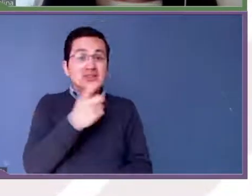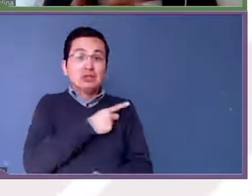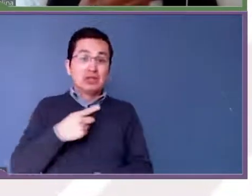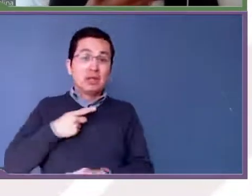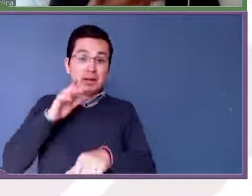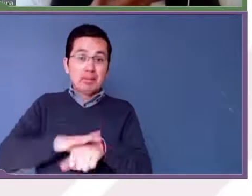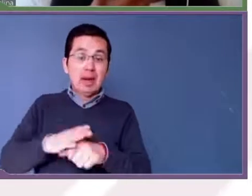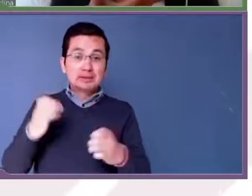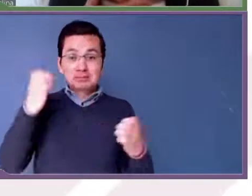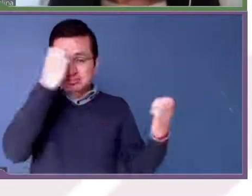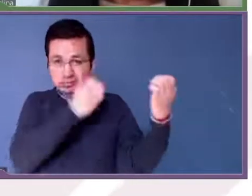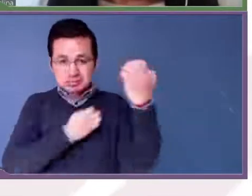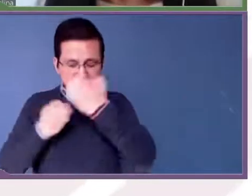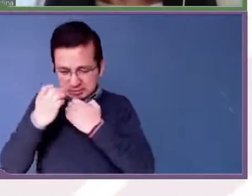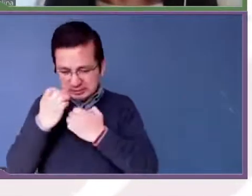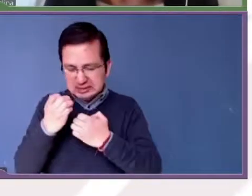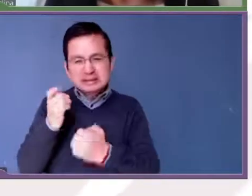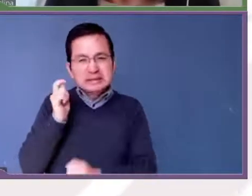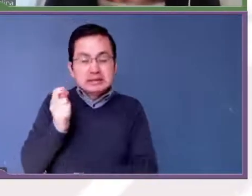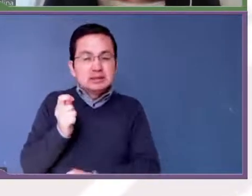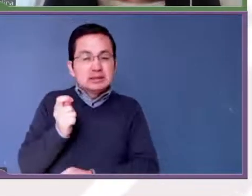con que